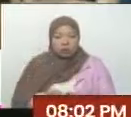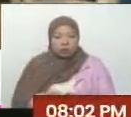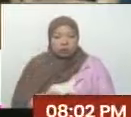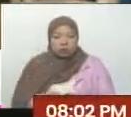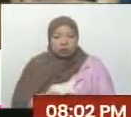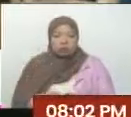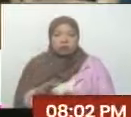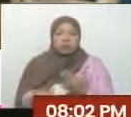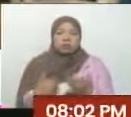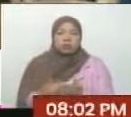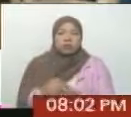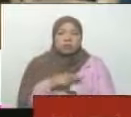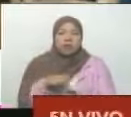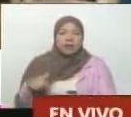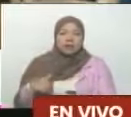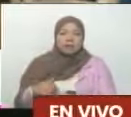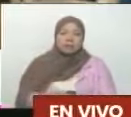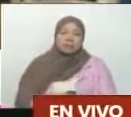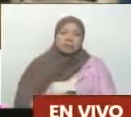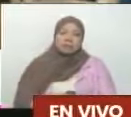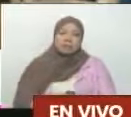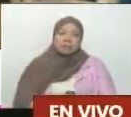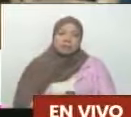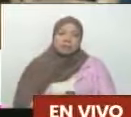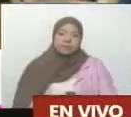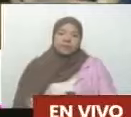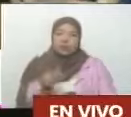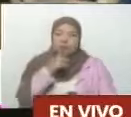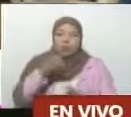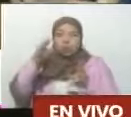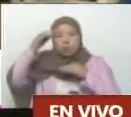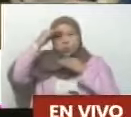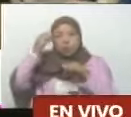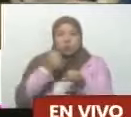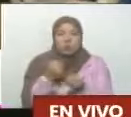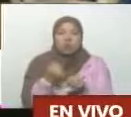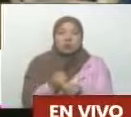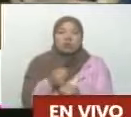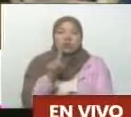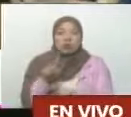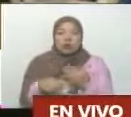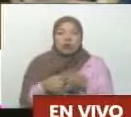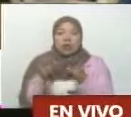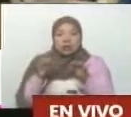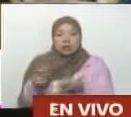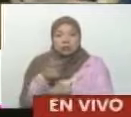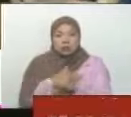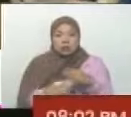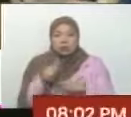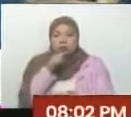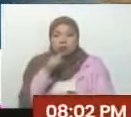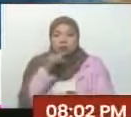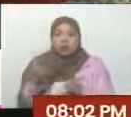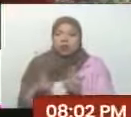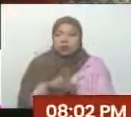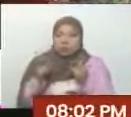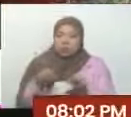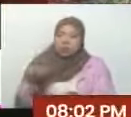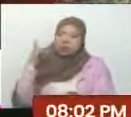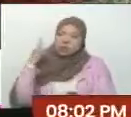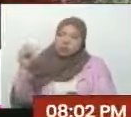del 1x10 del buen gobierno, para que el que no atienda las demandas del 1x10 del buen gobierno se pueda actuar legalmente y se